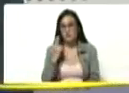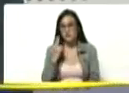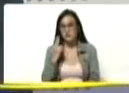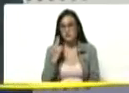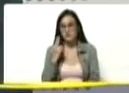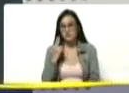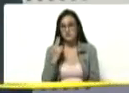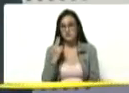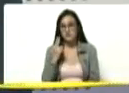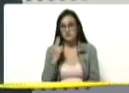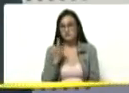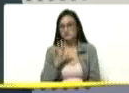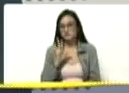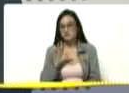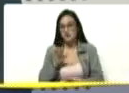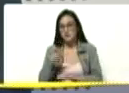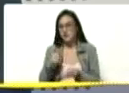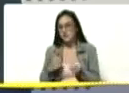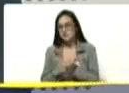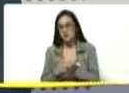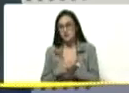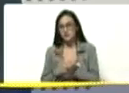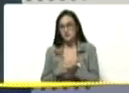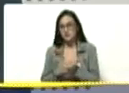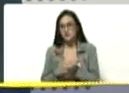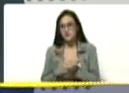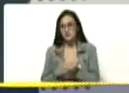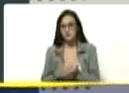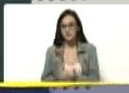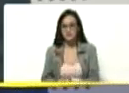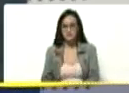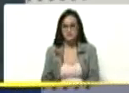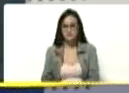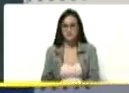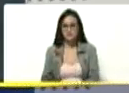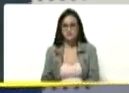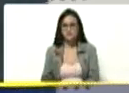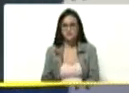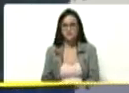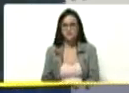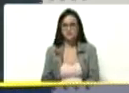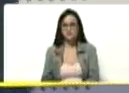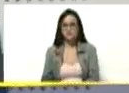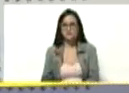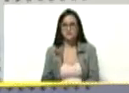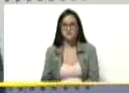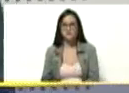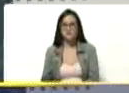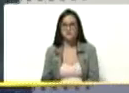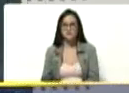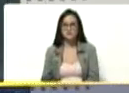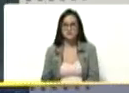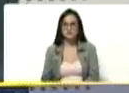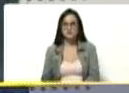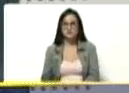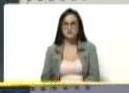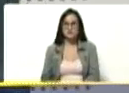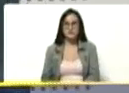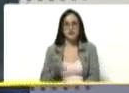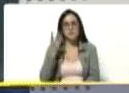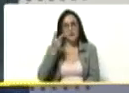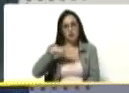además incondicional, inquebrantable. I want to say to us if, from ALBA. Para todos nosotros